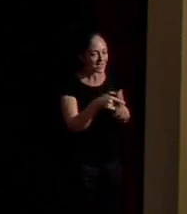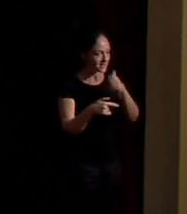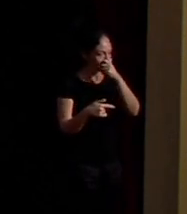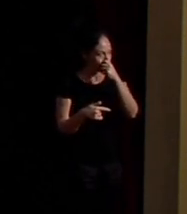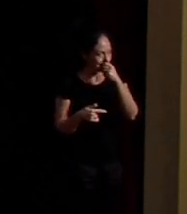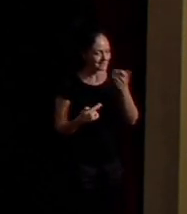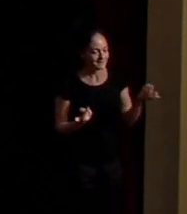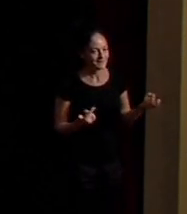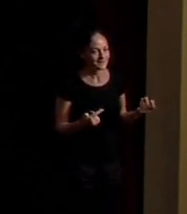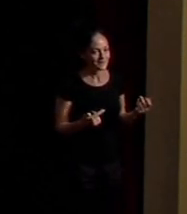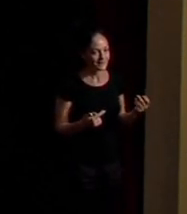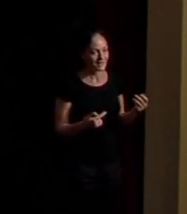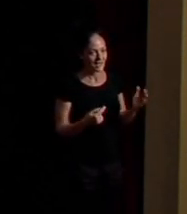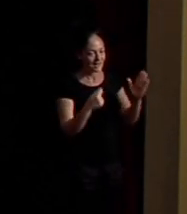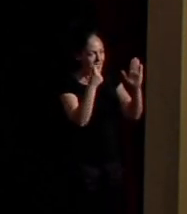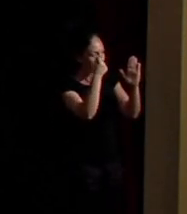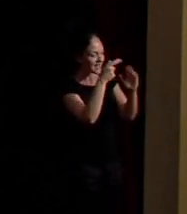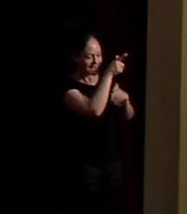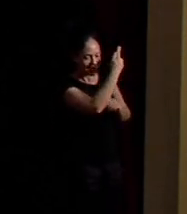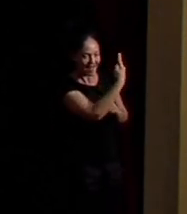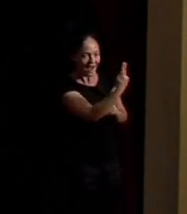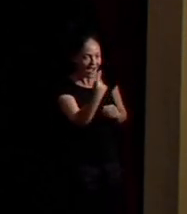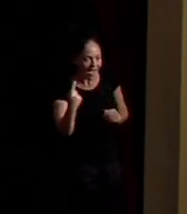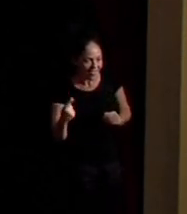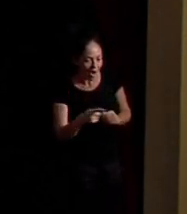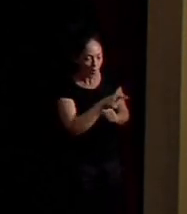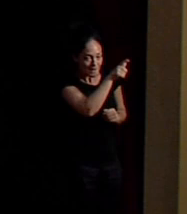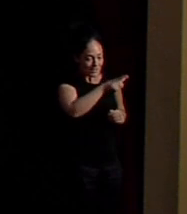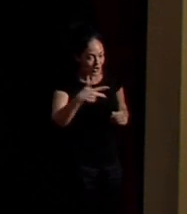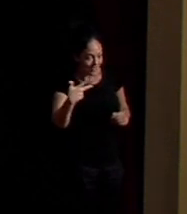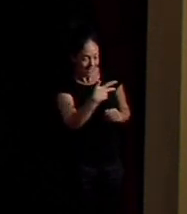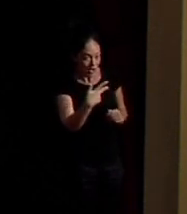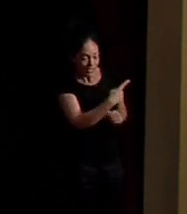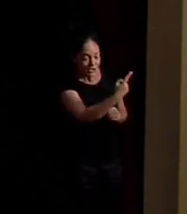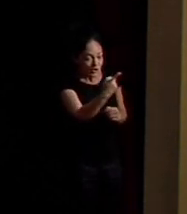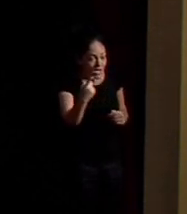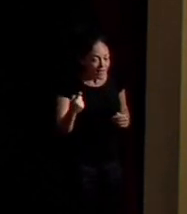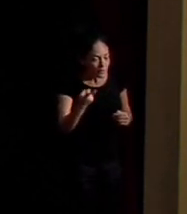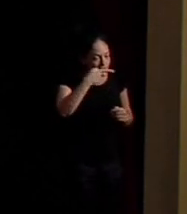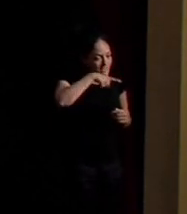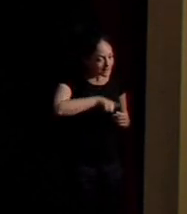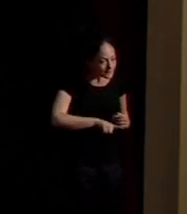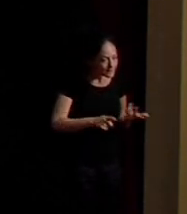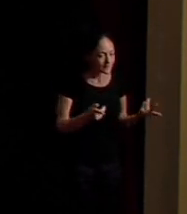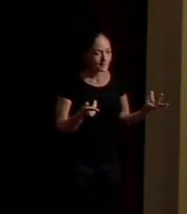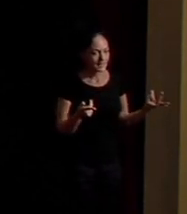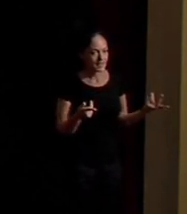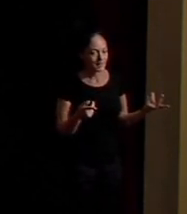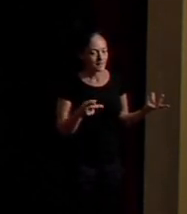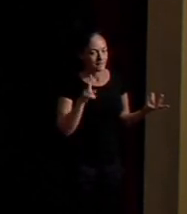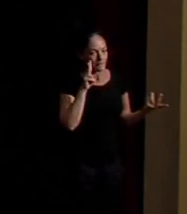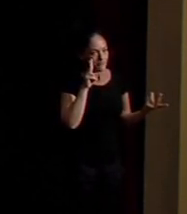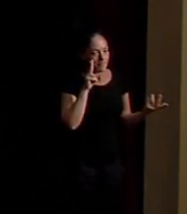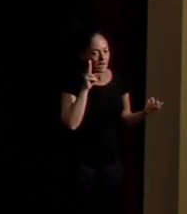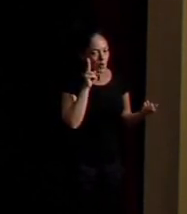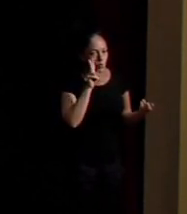desde el punto de vista de nuestra titularidad como individuo de esos derechos, sino que también tienen una dimensión objetiva en cuanto que forman